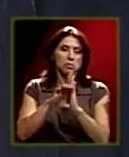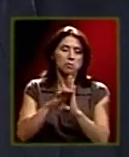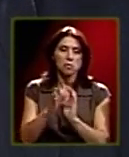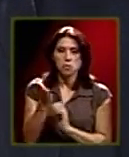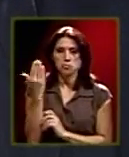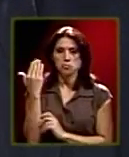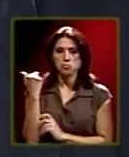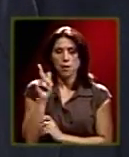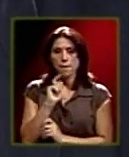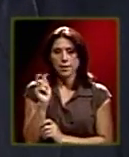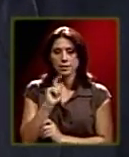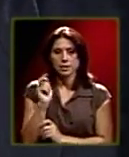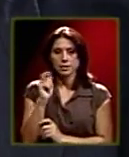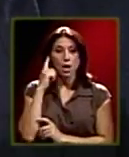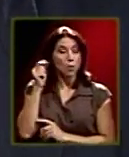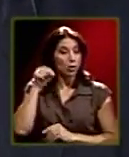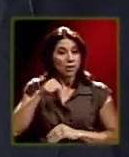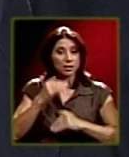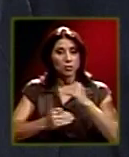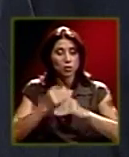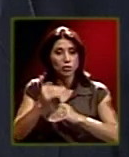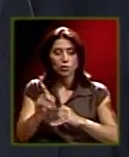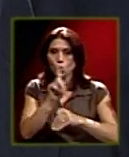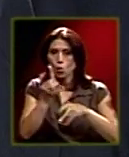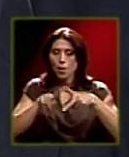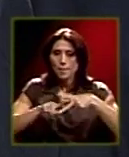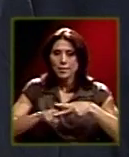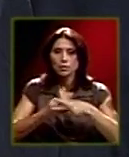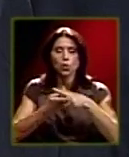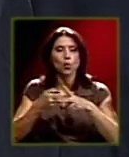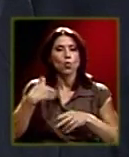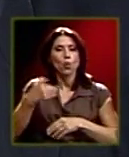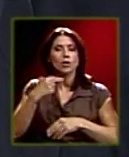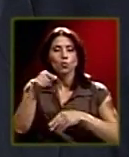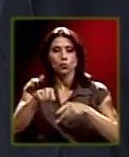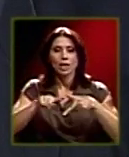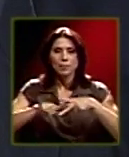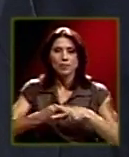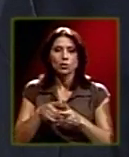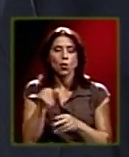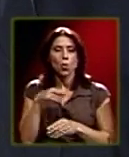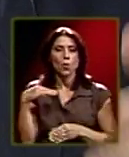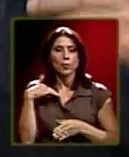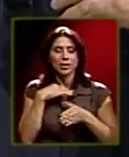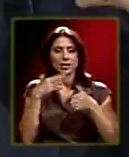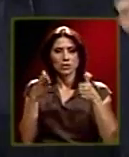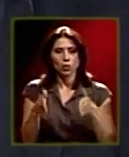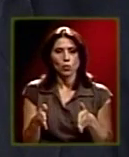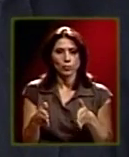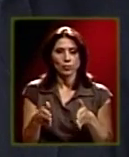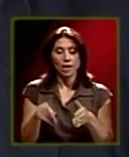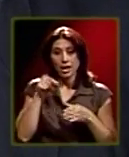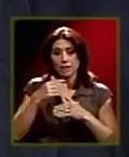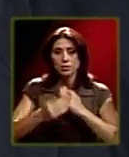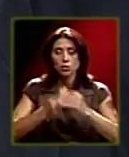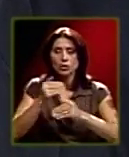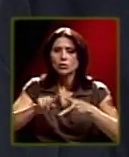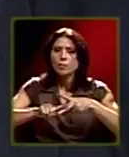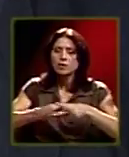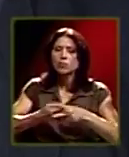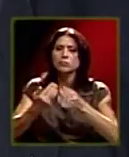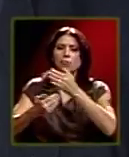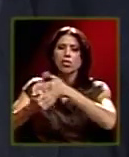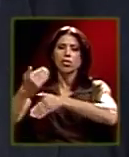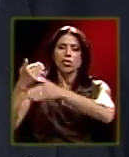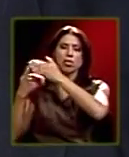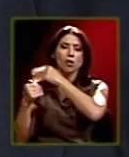porque además este proceso no empezó cuando usted empezó como ministro, empezó mucho antes cuando usted no era